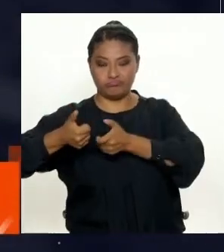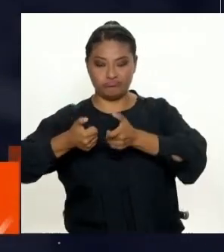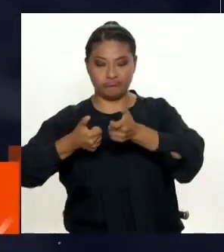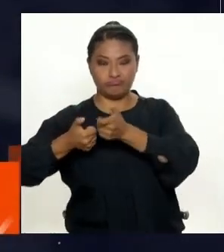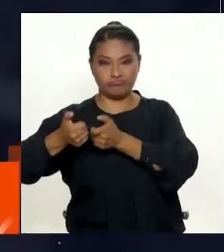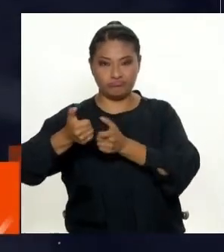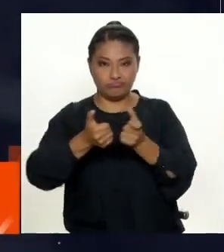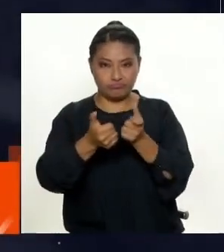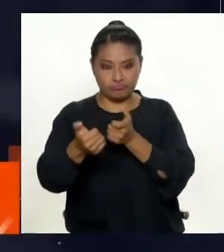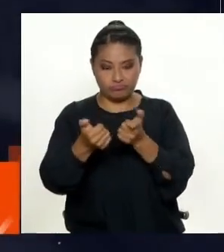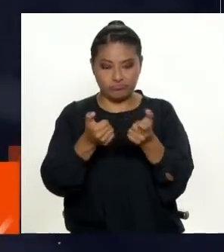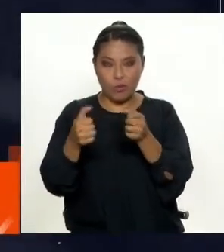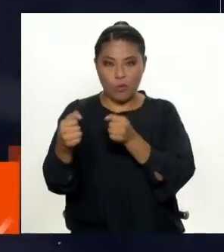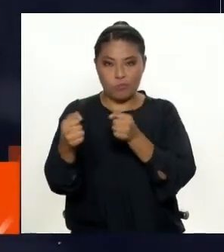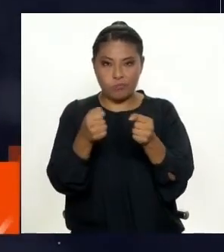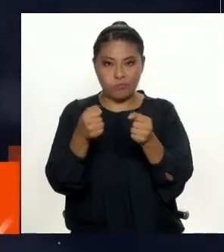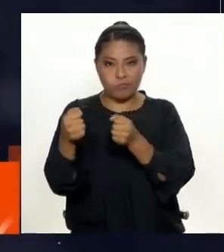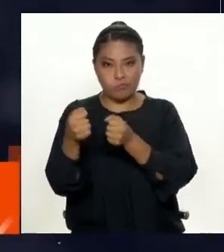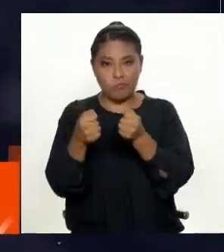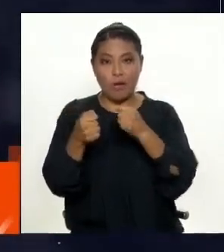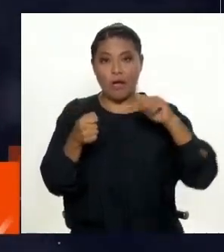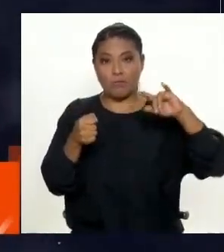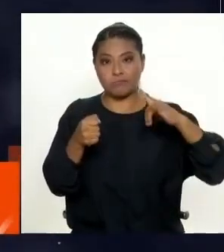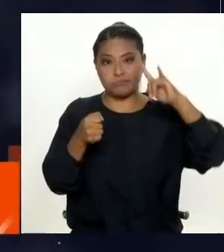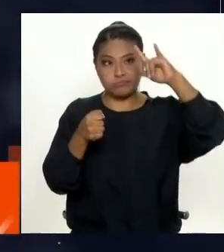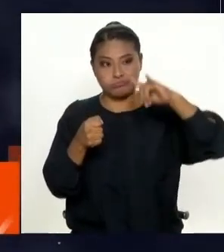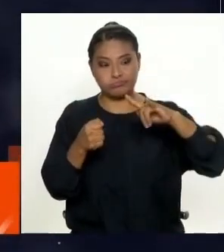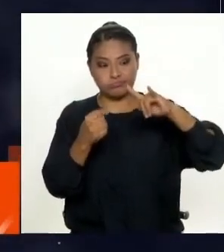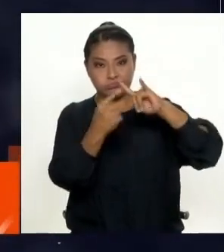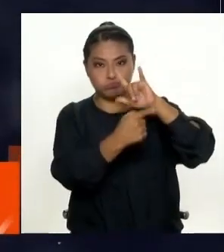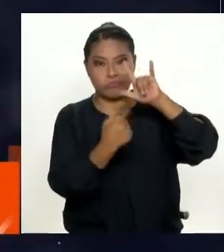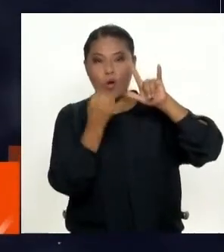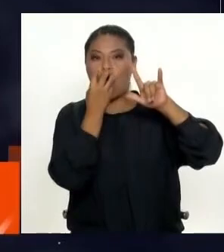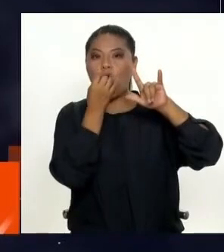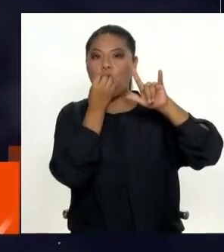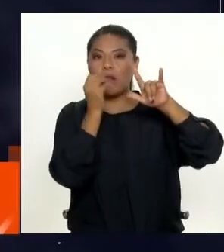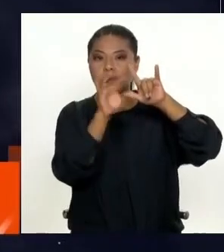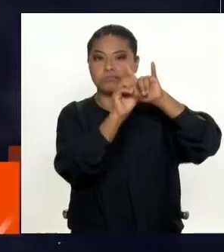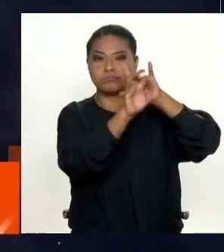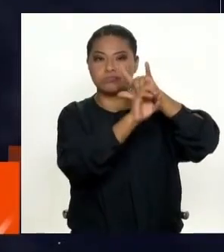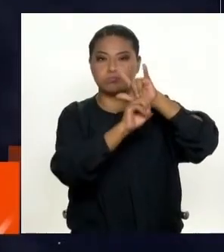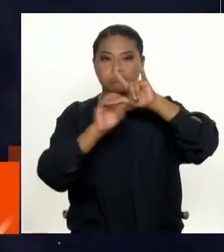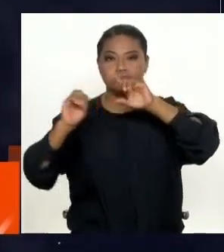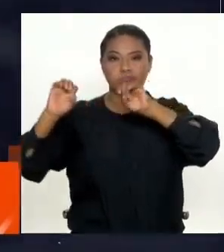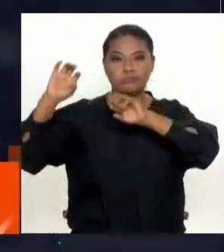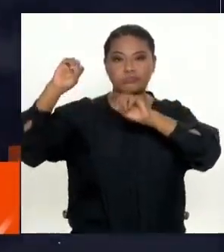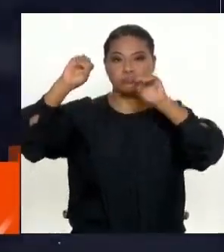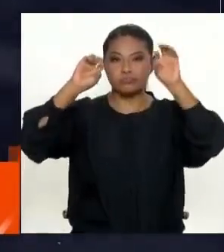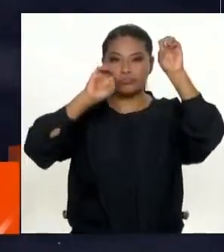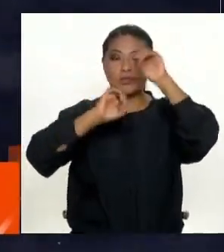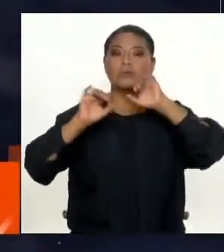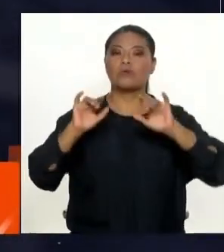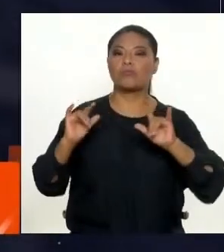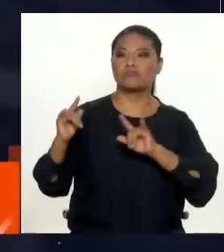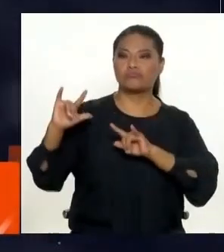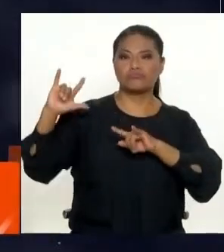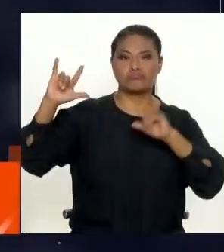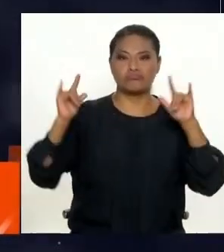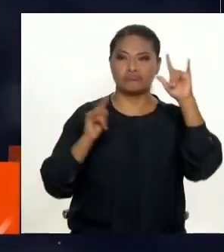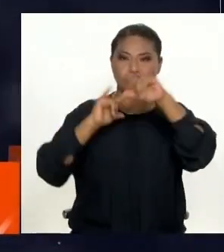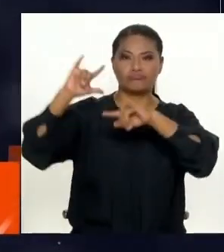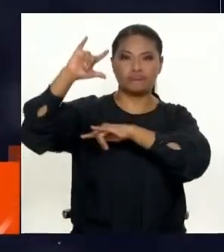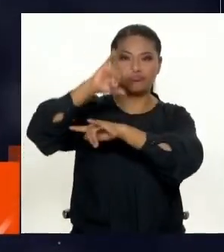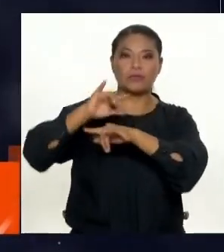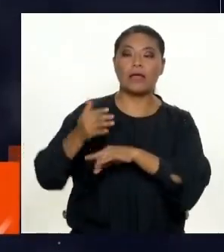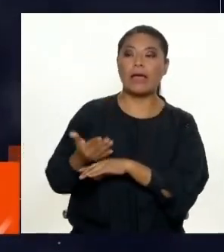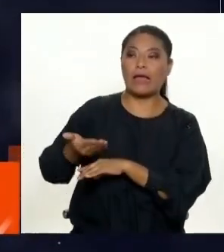dragones, miren, ya ahora sí ya se diversificó. El sistema solar completo, mira qué maravilla. Esto es parte de un festival que se inició el